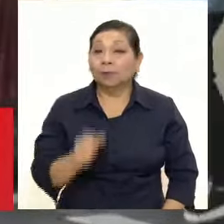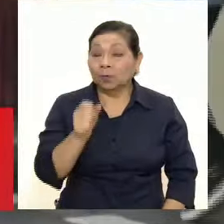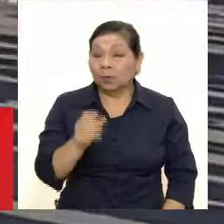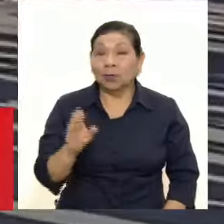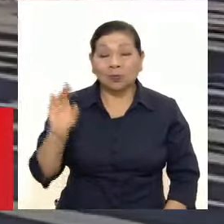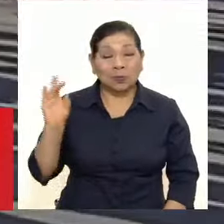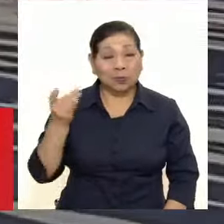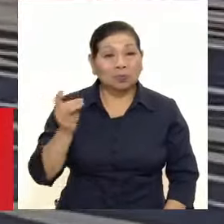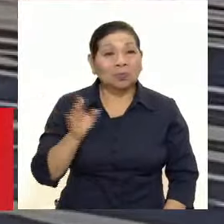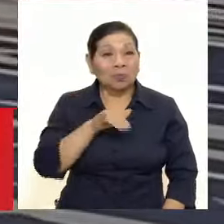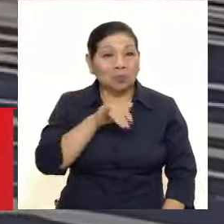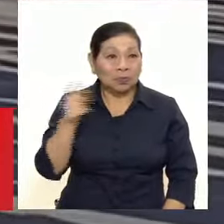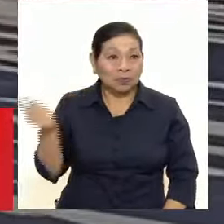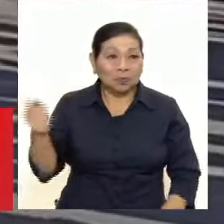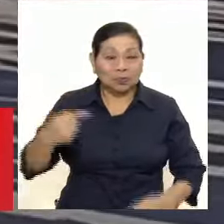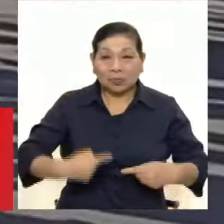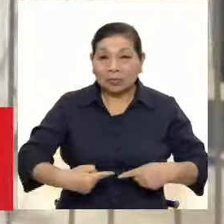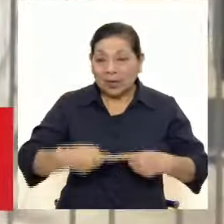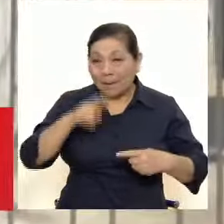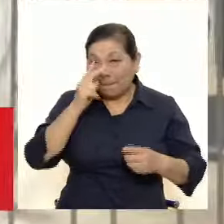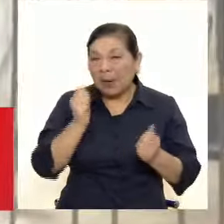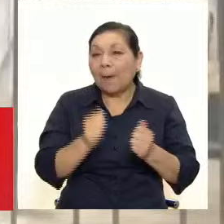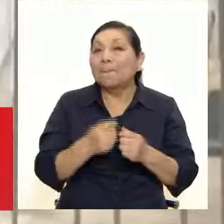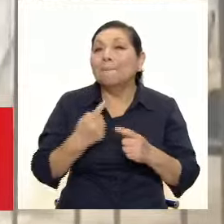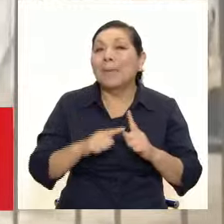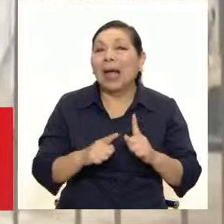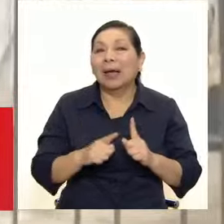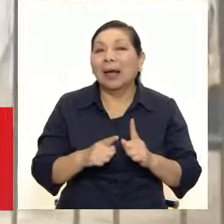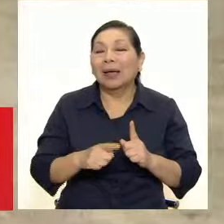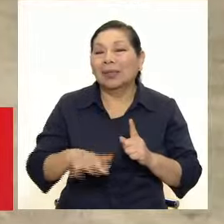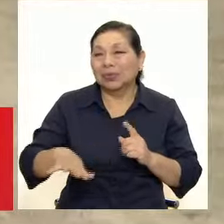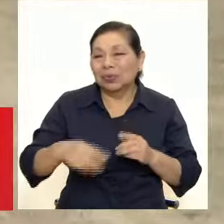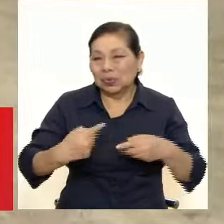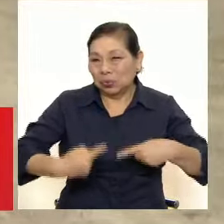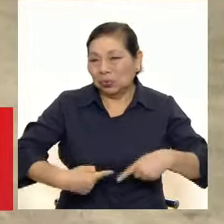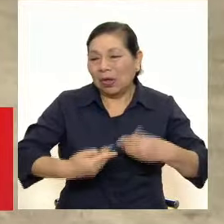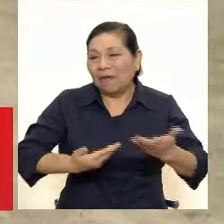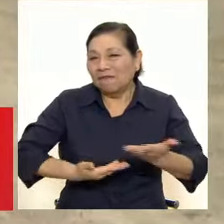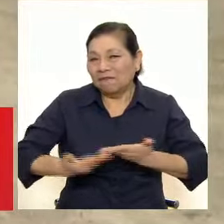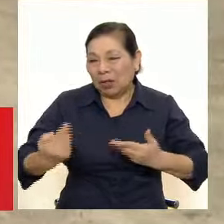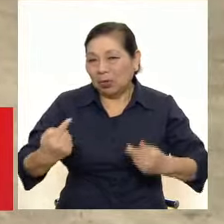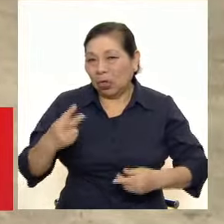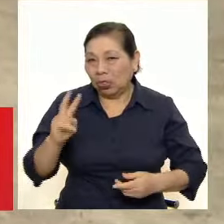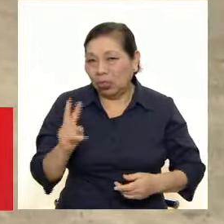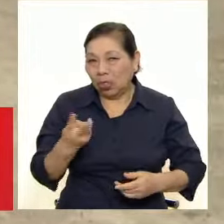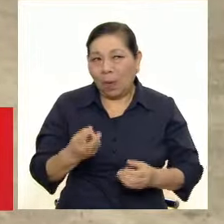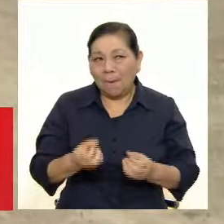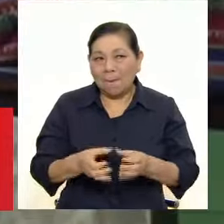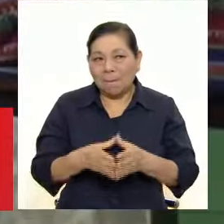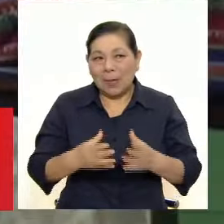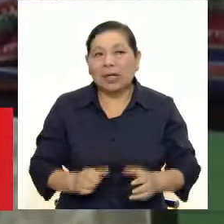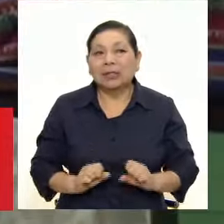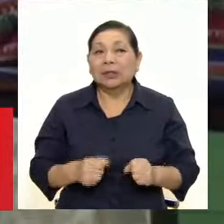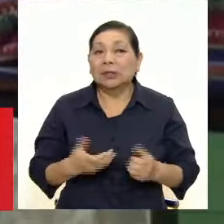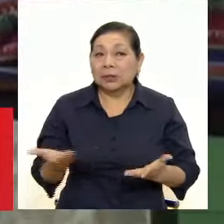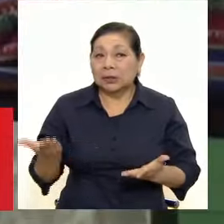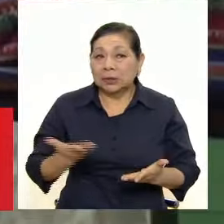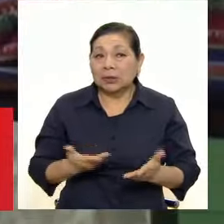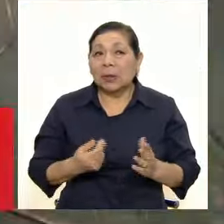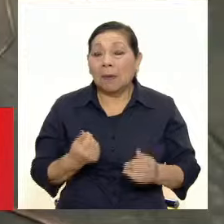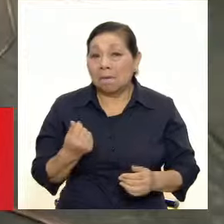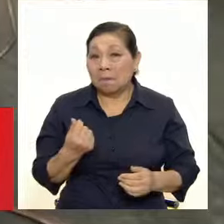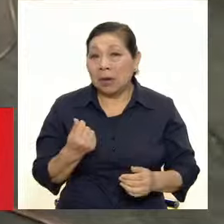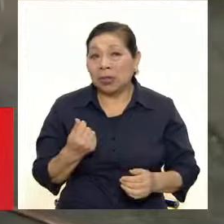ciudadanos bolivianos viajan a la frontera con Perú, sobre todo en Desaguadero, donde el comercio bilateral es intenso, para conseguir la